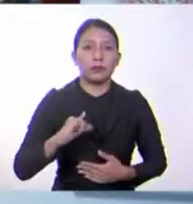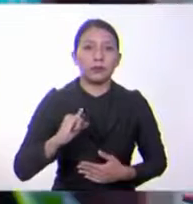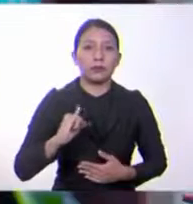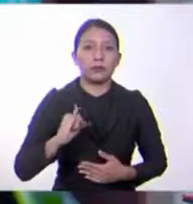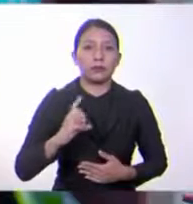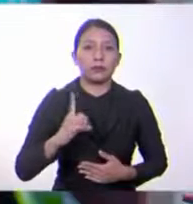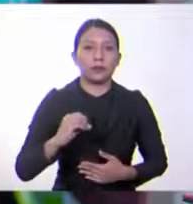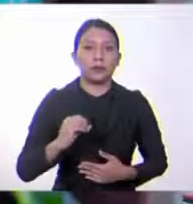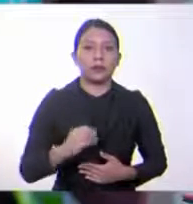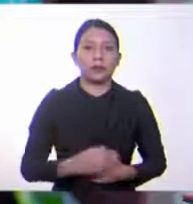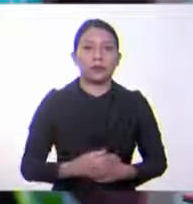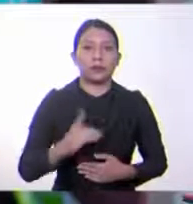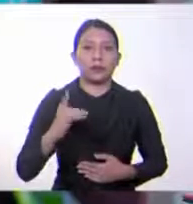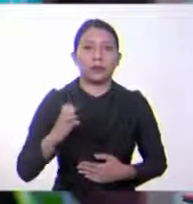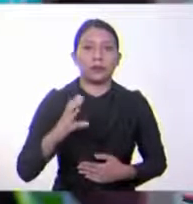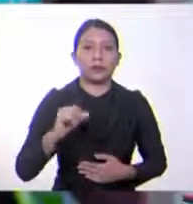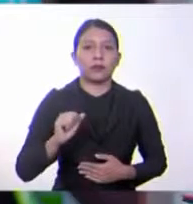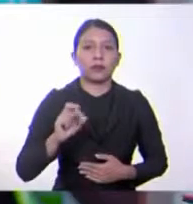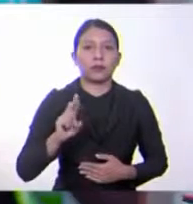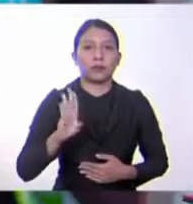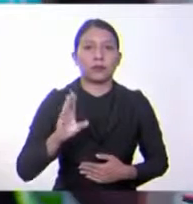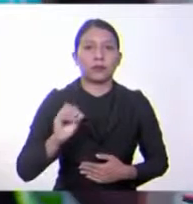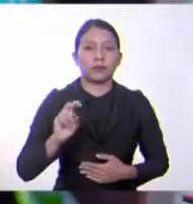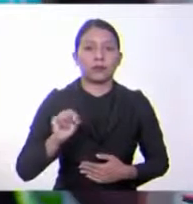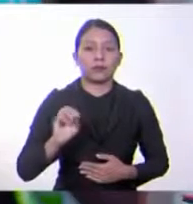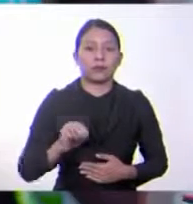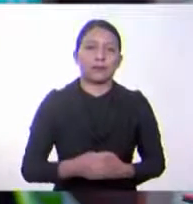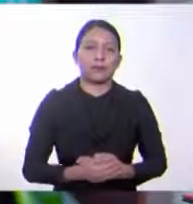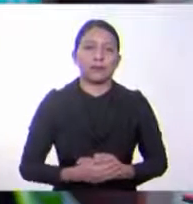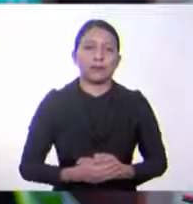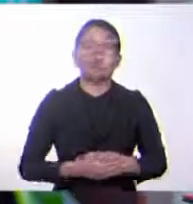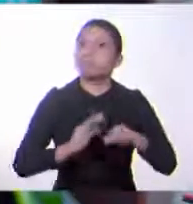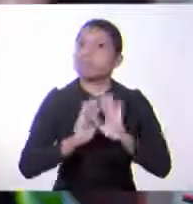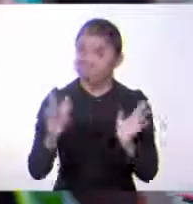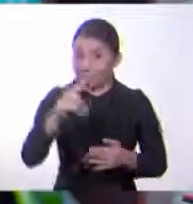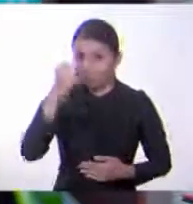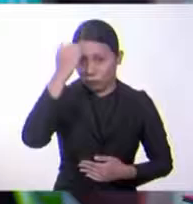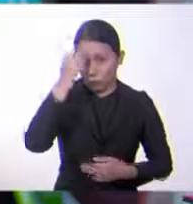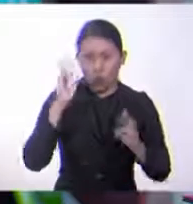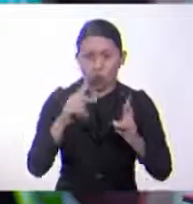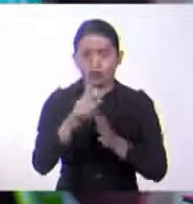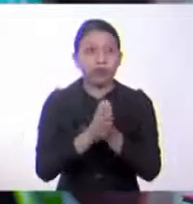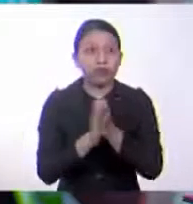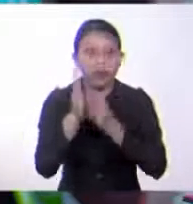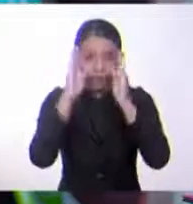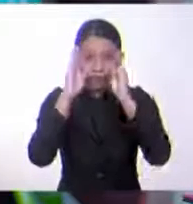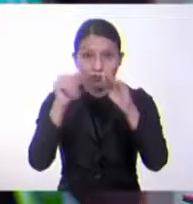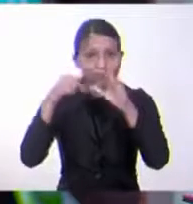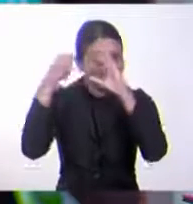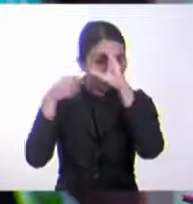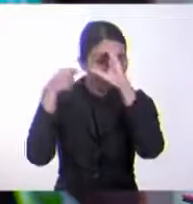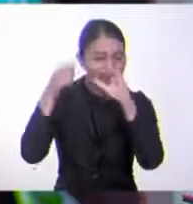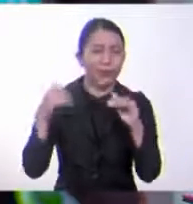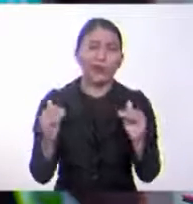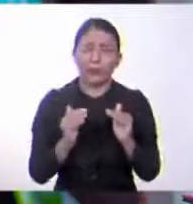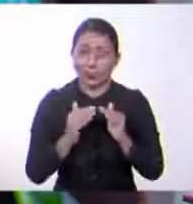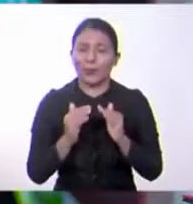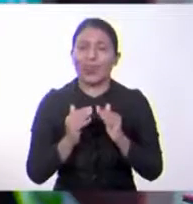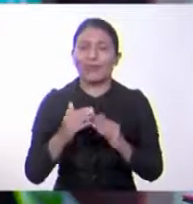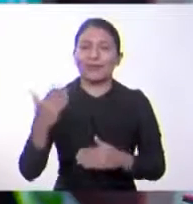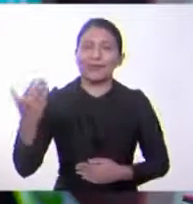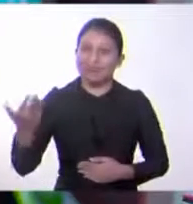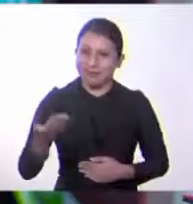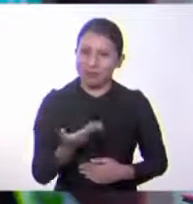cuerpo. Muy bien amigos, espero que hayas aprendido mucho en este video y también te invito